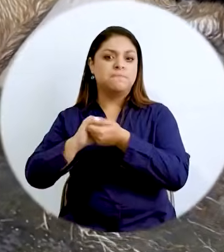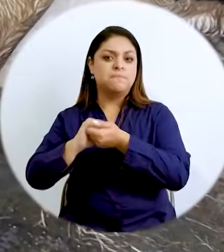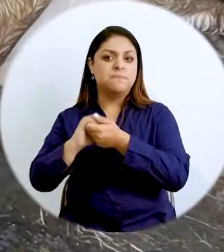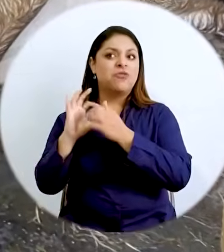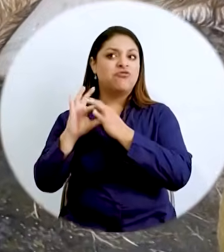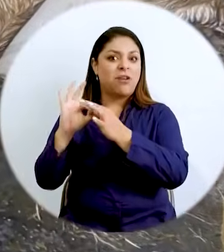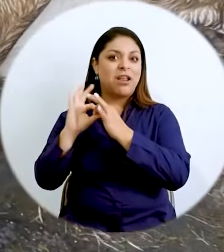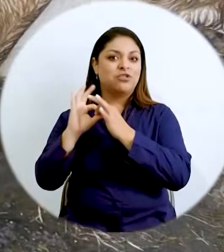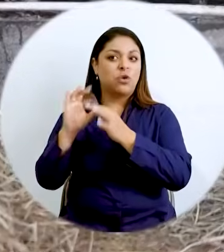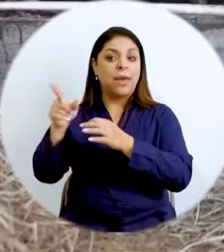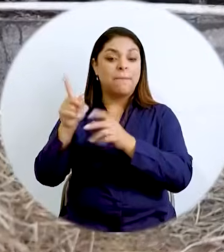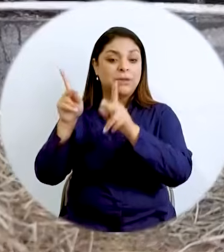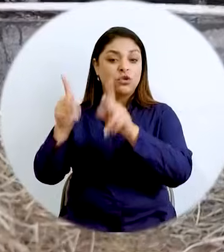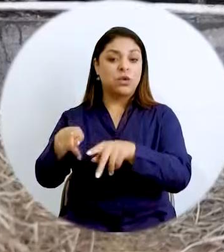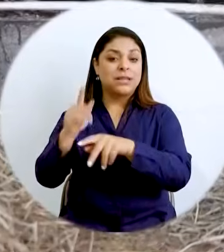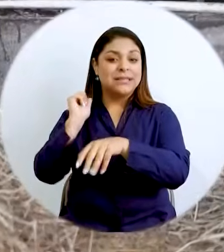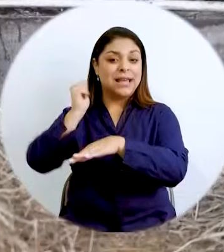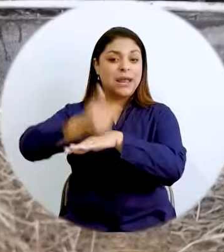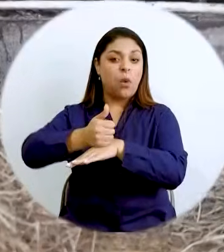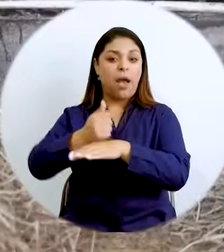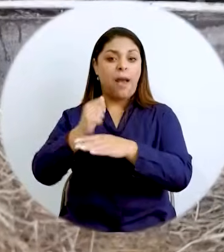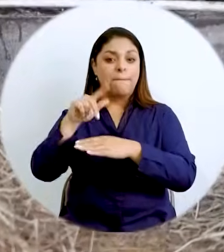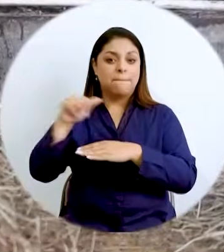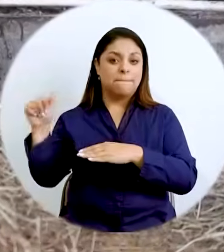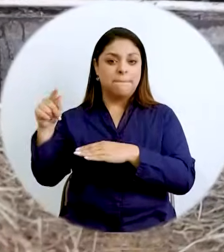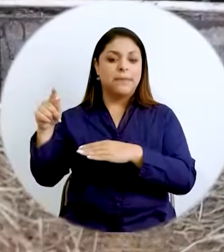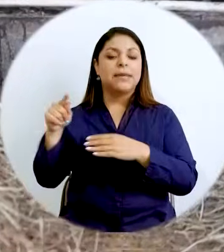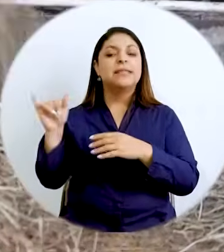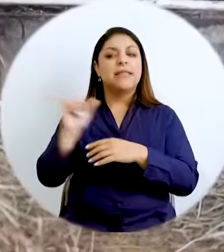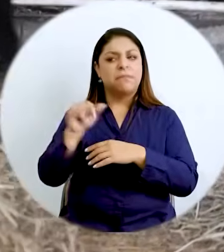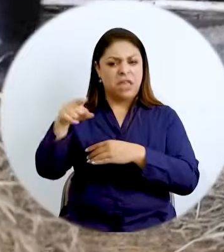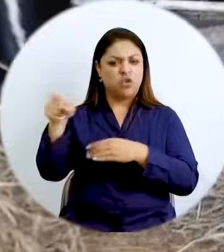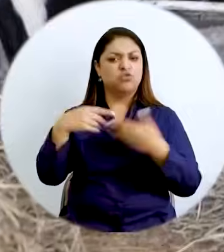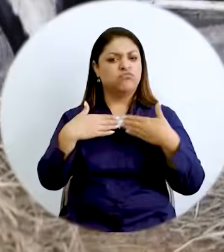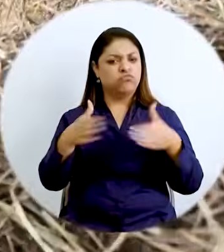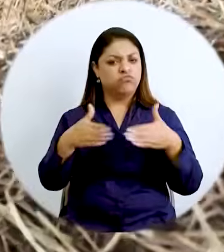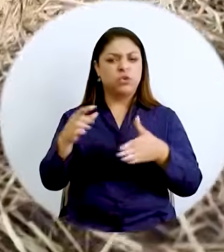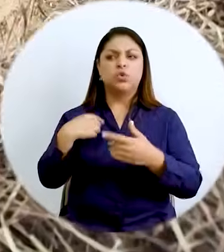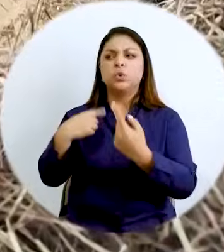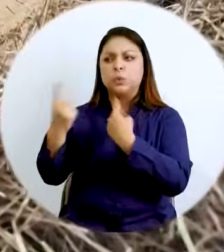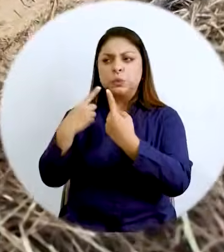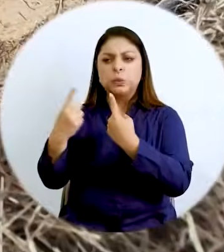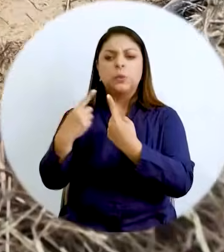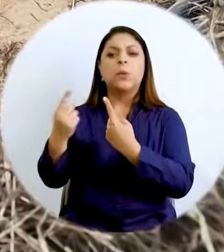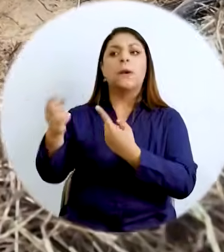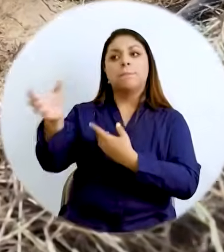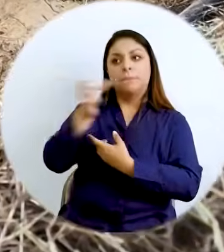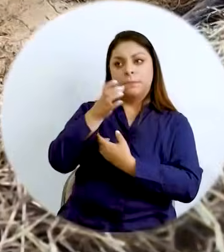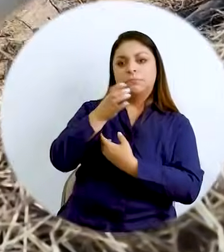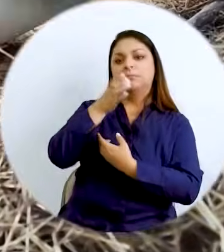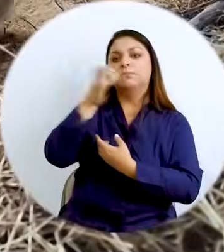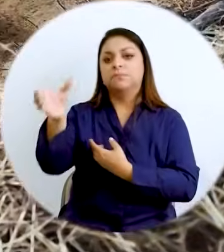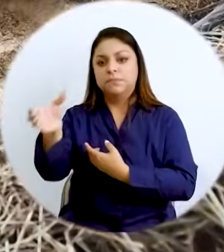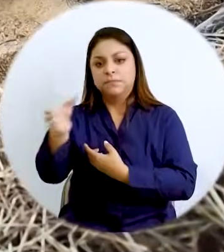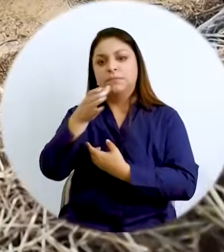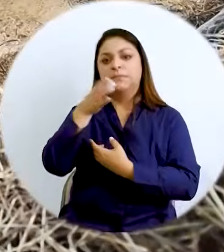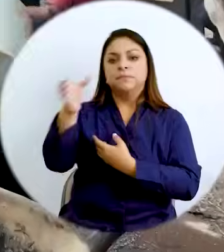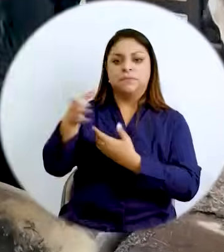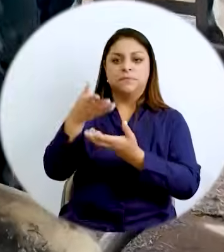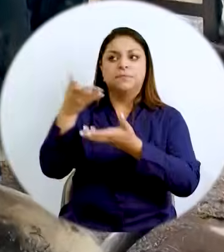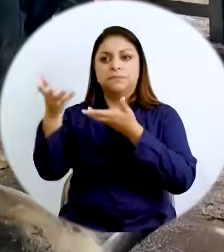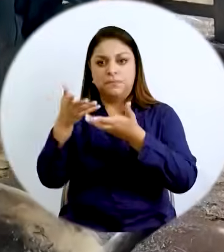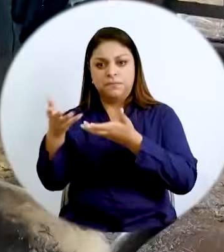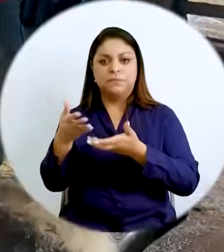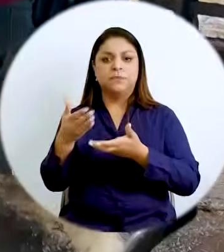los creadores de la aplicación y no solo eso, sino una apertura por parte de ellos para recibir todas las recomendaciones que